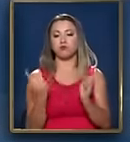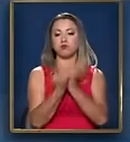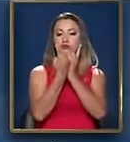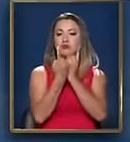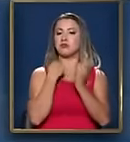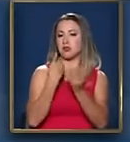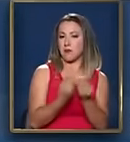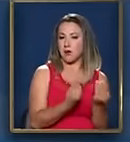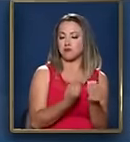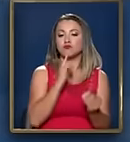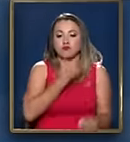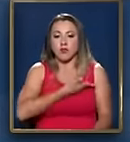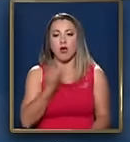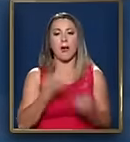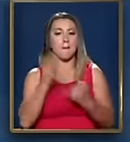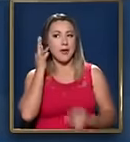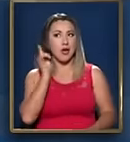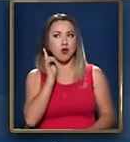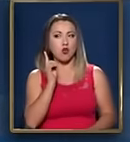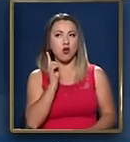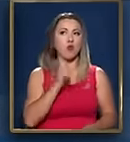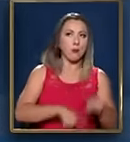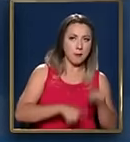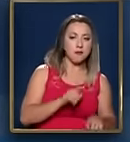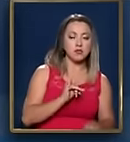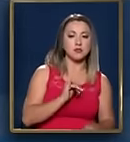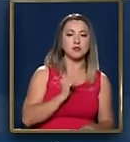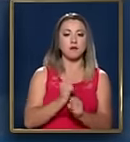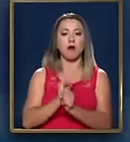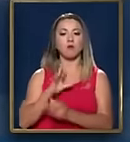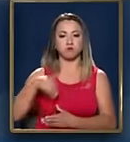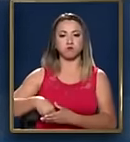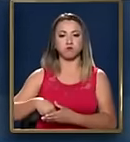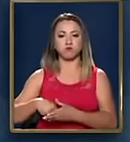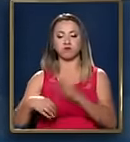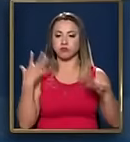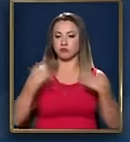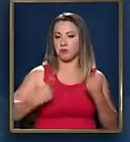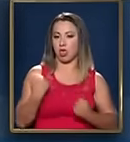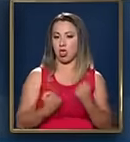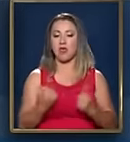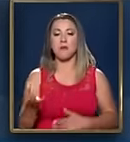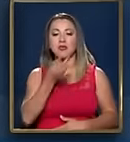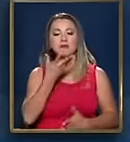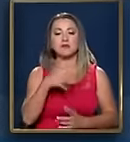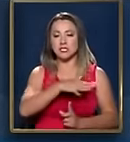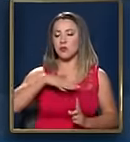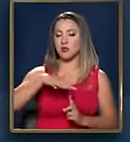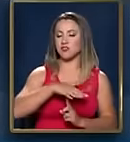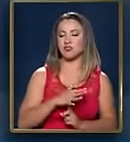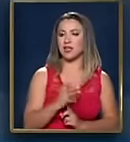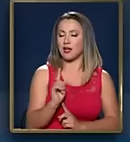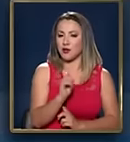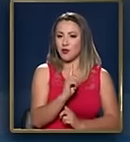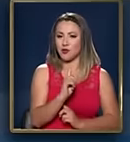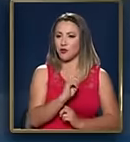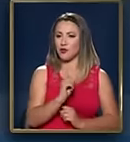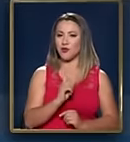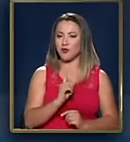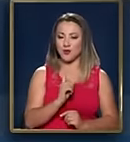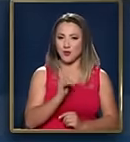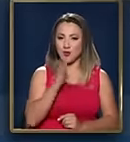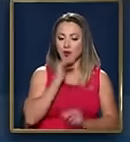Lo que pasa es que yo tengo una amiga, no una amiga, es una prima, weón, que trabaja ahí. Y el otro día me planteaba una situación que no la